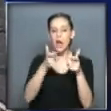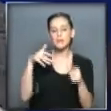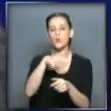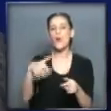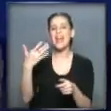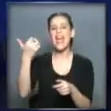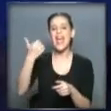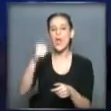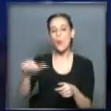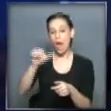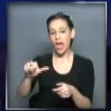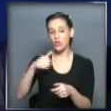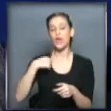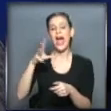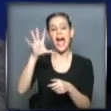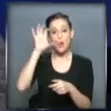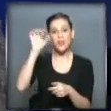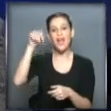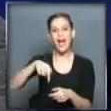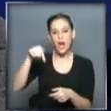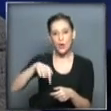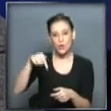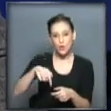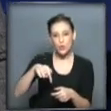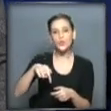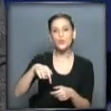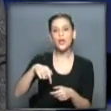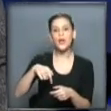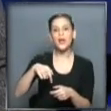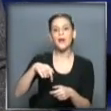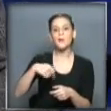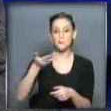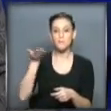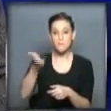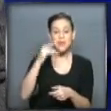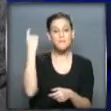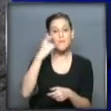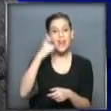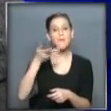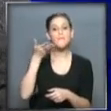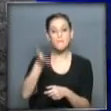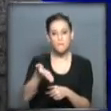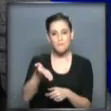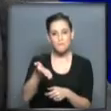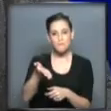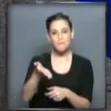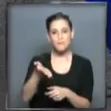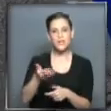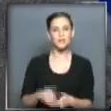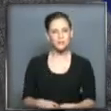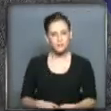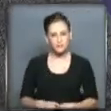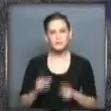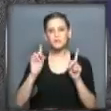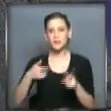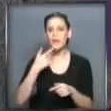Ecuador. Recordemos que actualmente Carlos Menem tiene fueros, se ha pedido el desafuero y también se